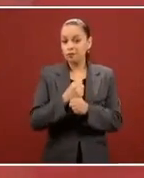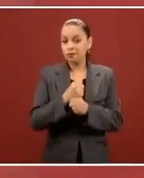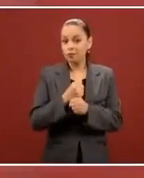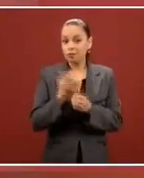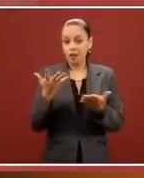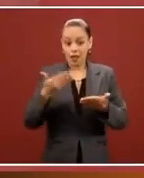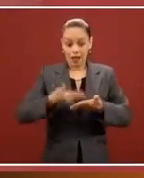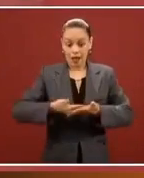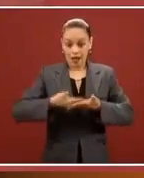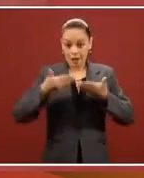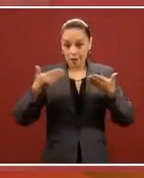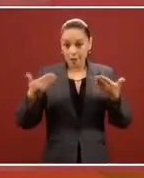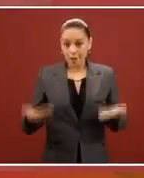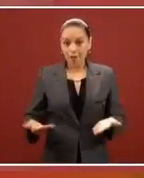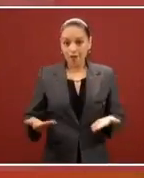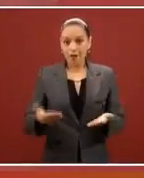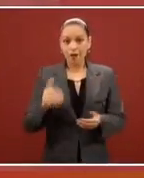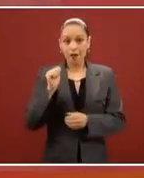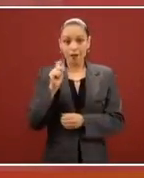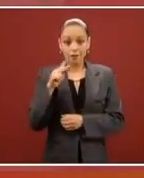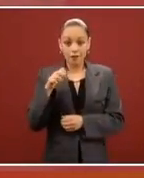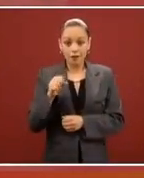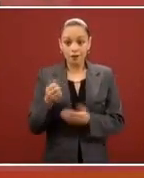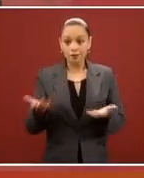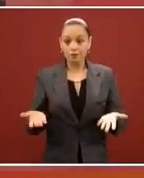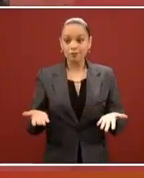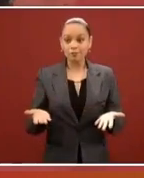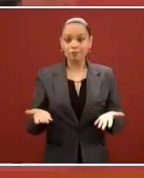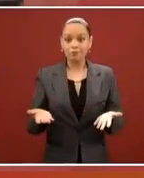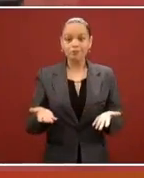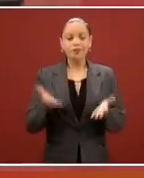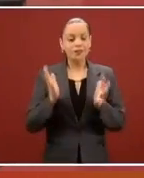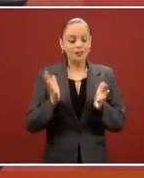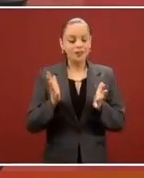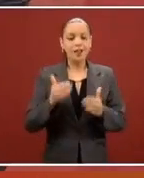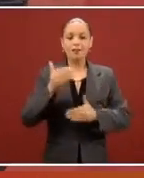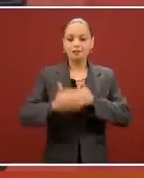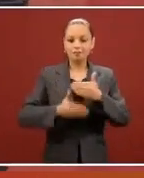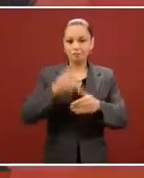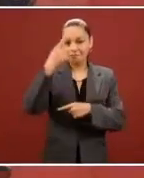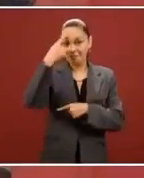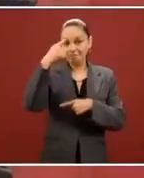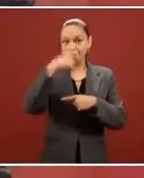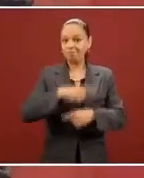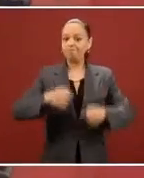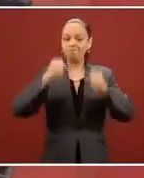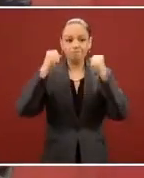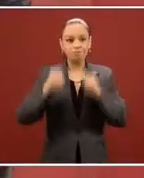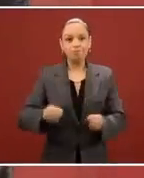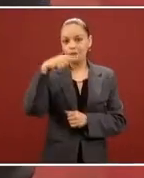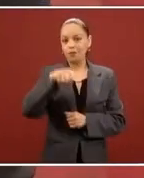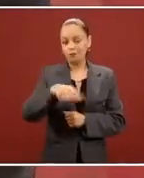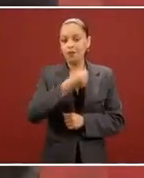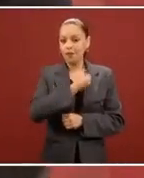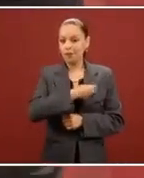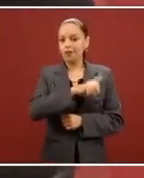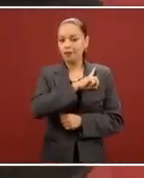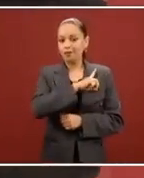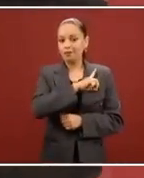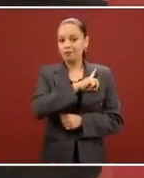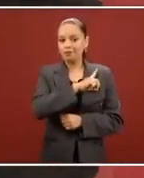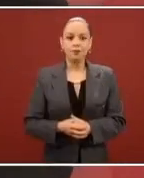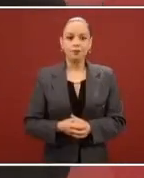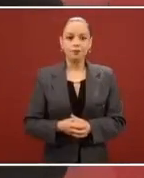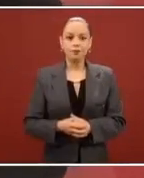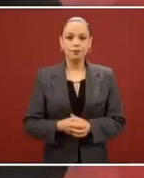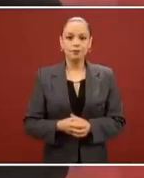10 hasta ahora que estamos en proceso de garantizar el derecho del pueblo a la salud, porque pueden